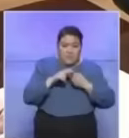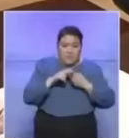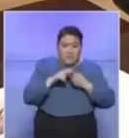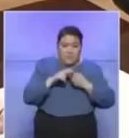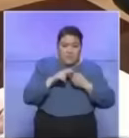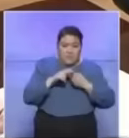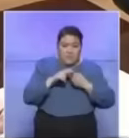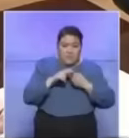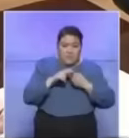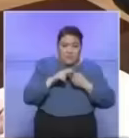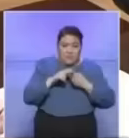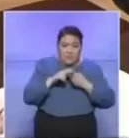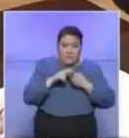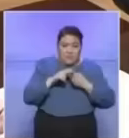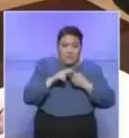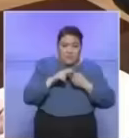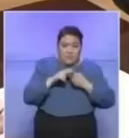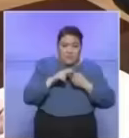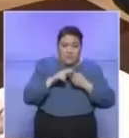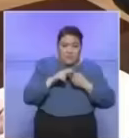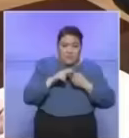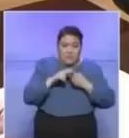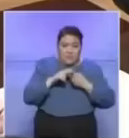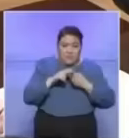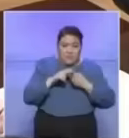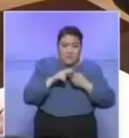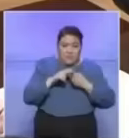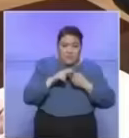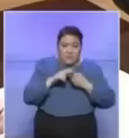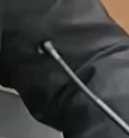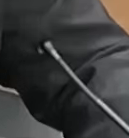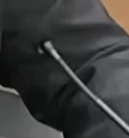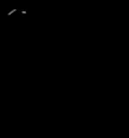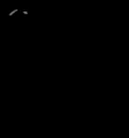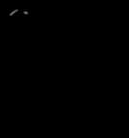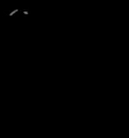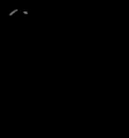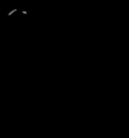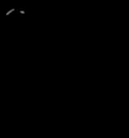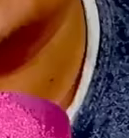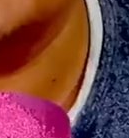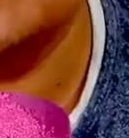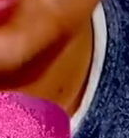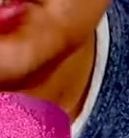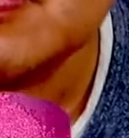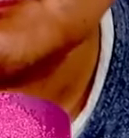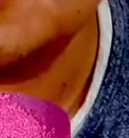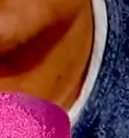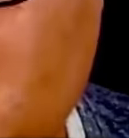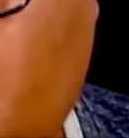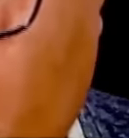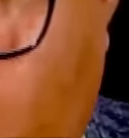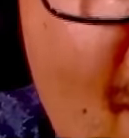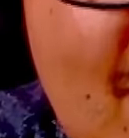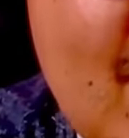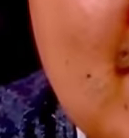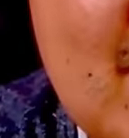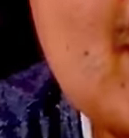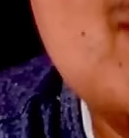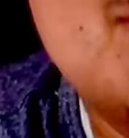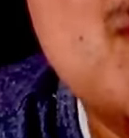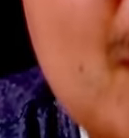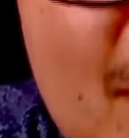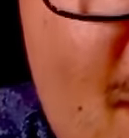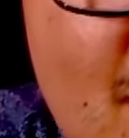ya también quedan disipadas todas las dudas. La doctora Claudia Sheinbaum ganó las elecciones, se preguntaba a la